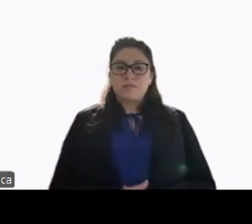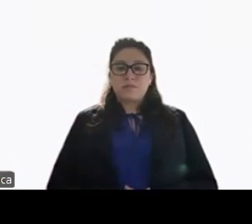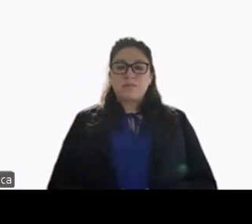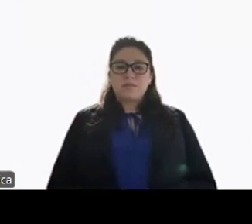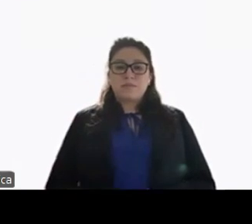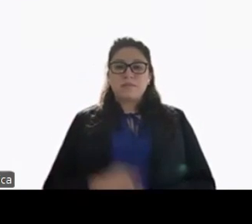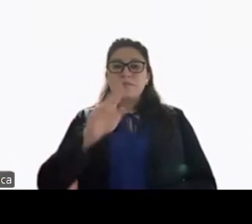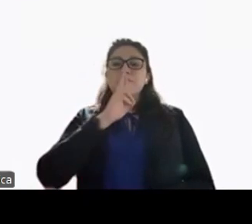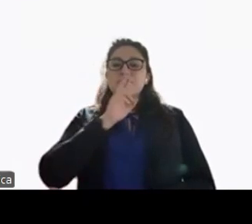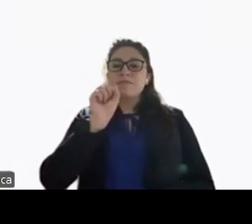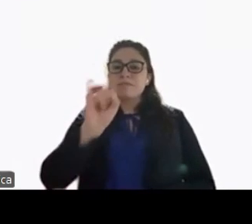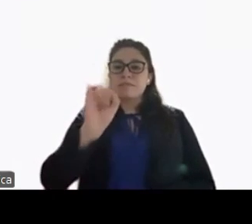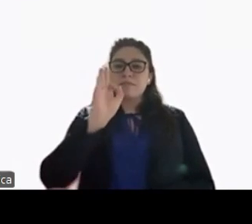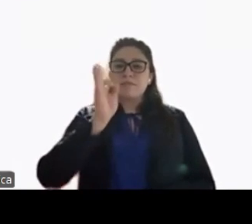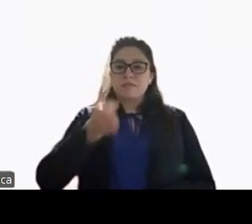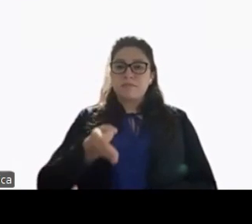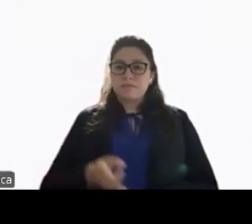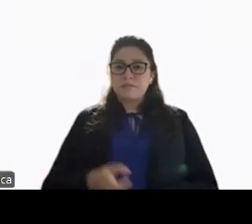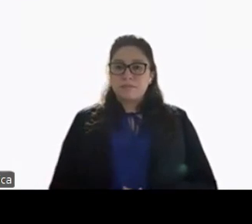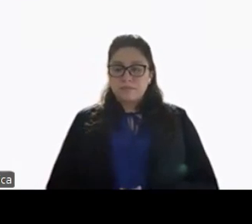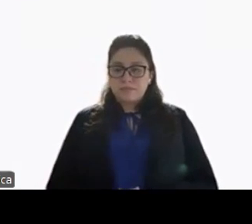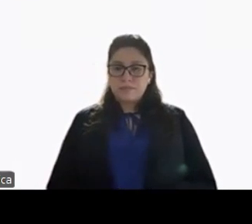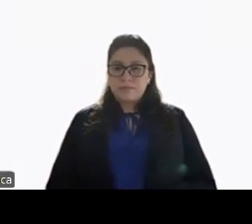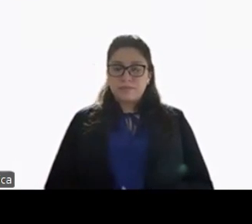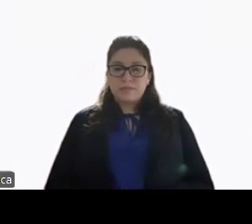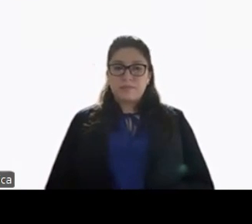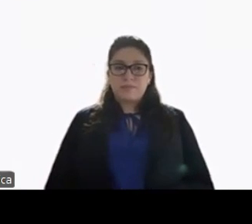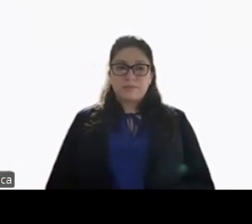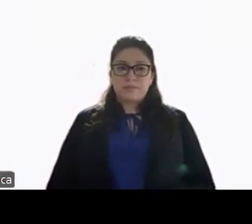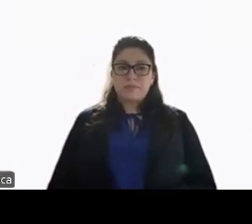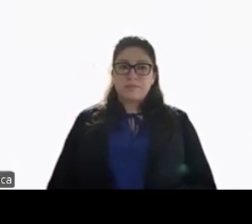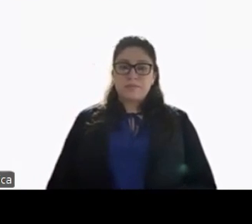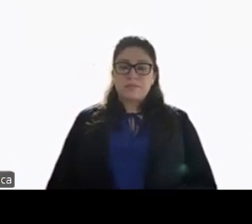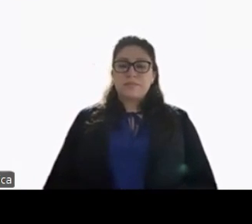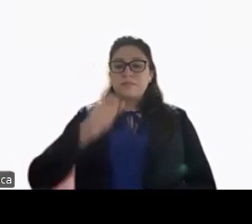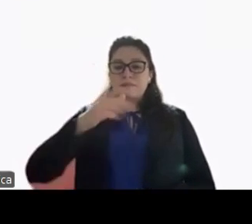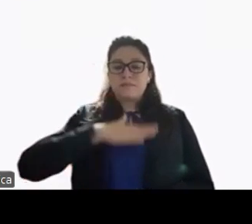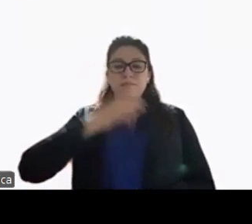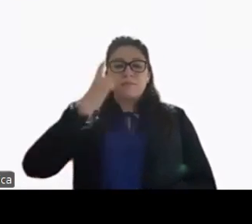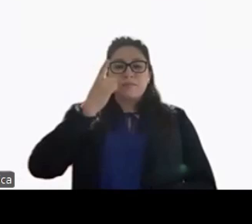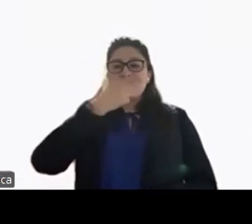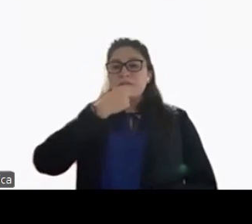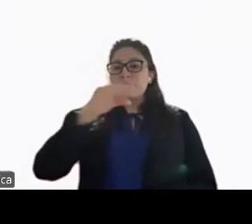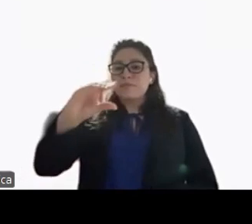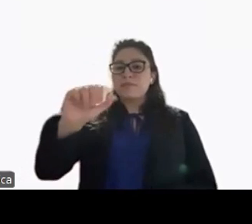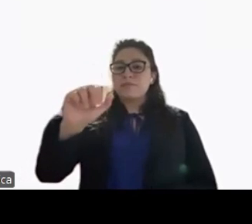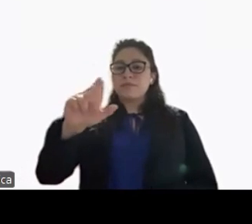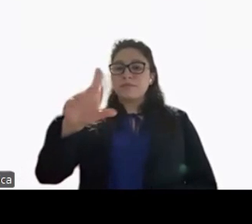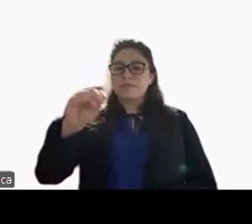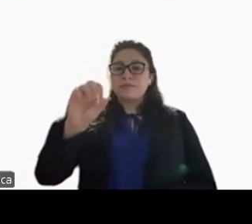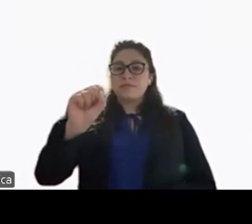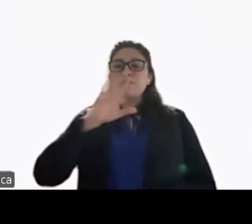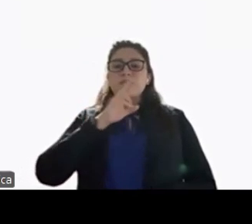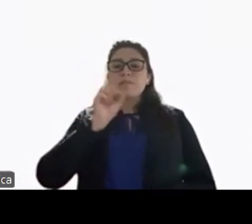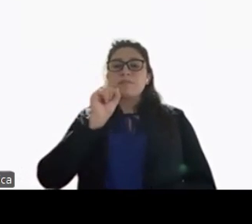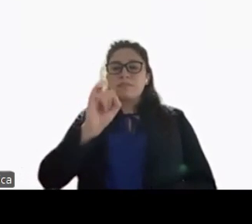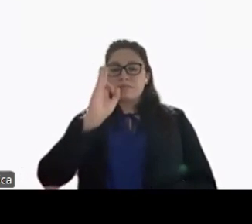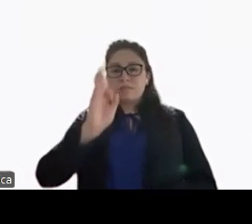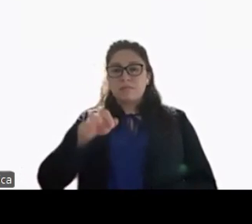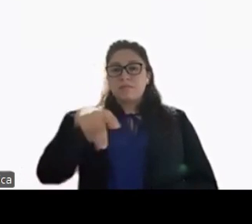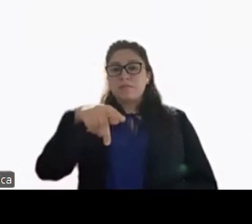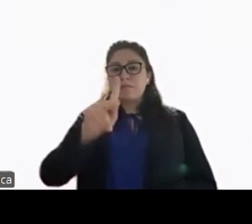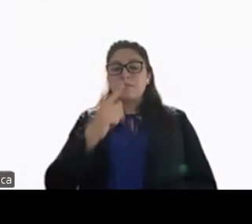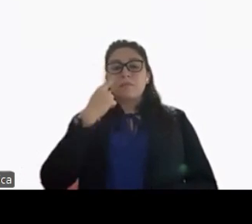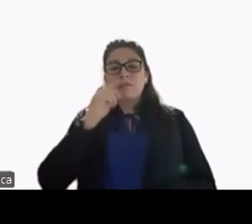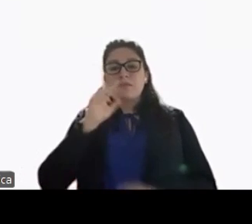Javier Ramos Franco en pro. Gracias, diputado. El de la voz, Carlos Mirón, en pro. Y solamente faltaría saber si